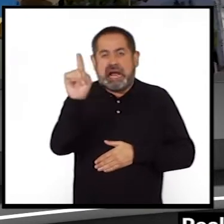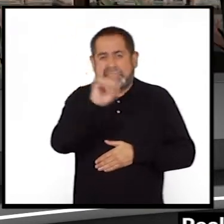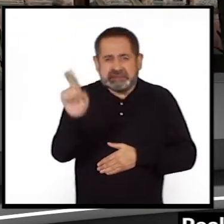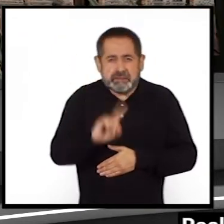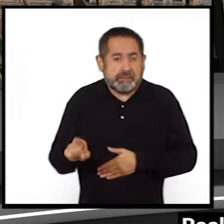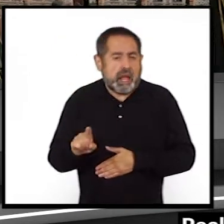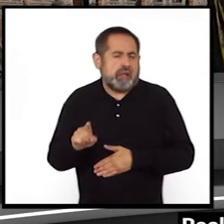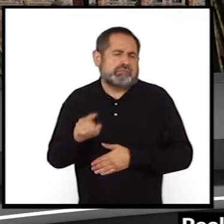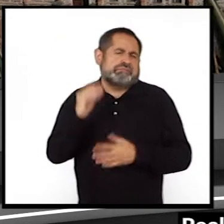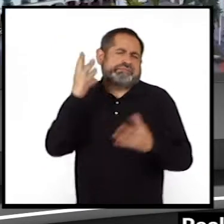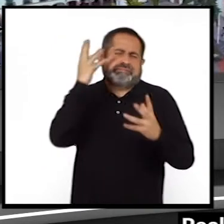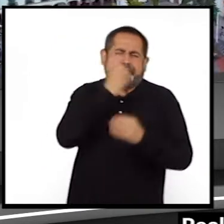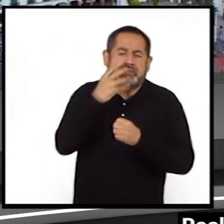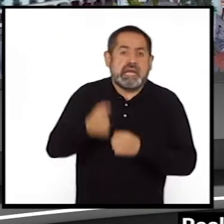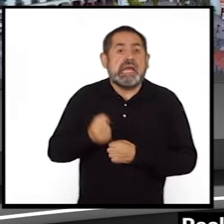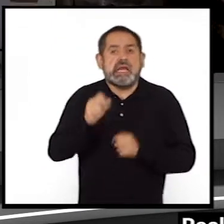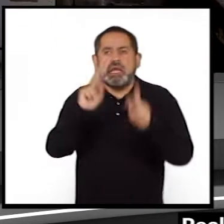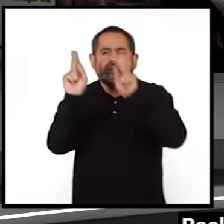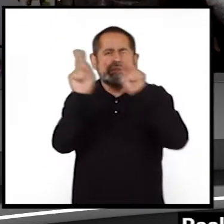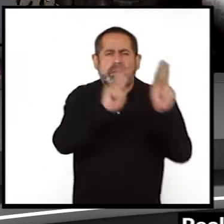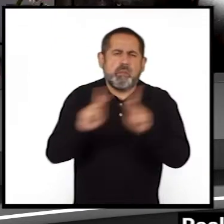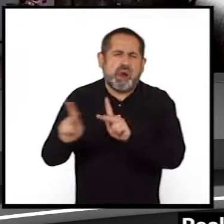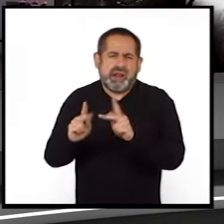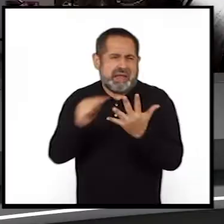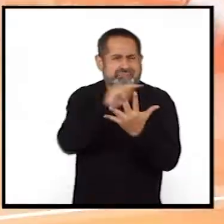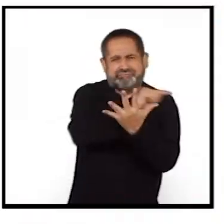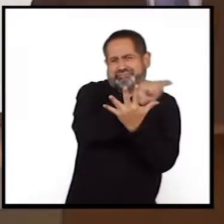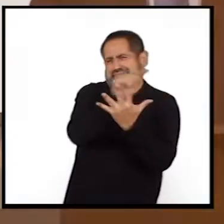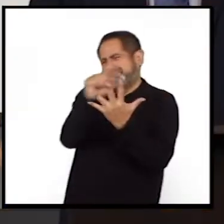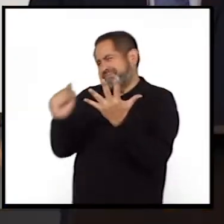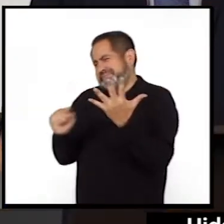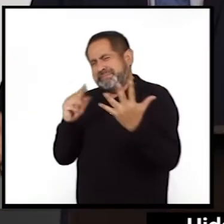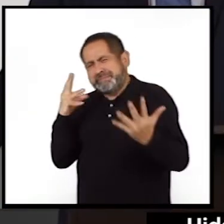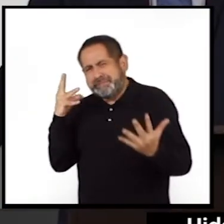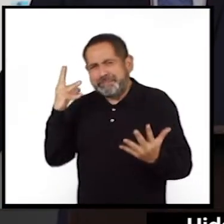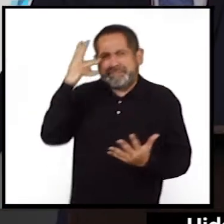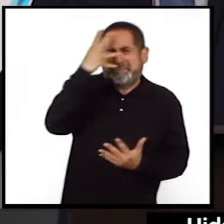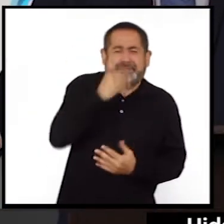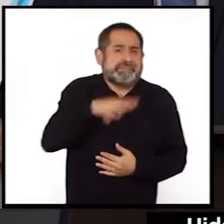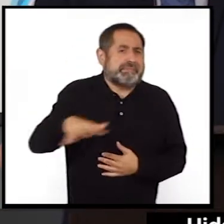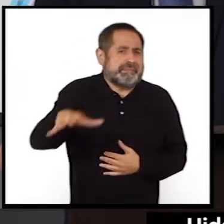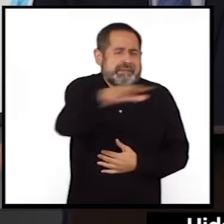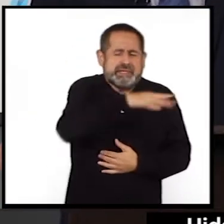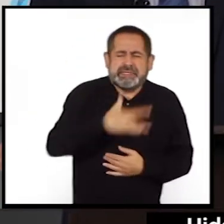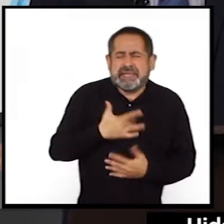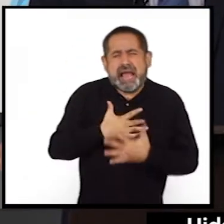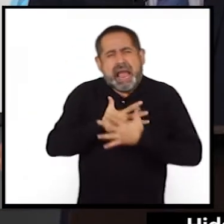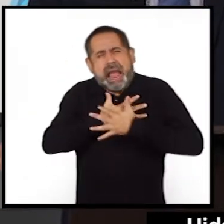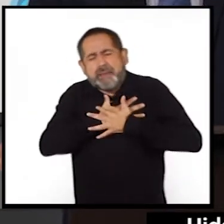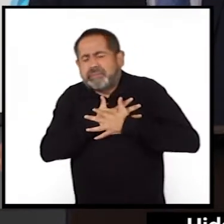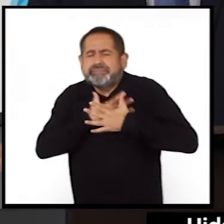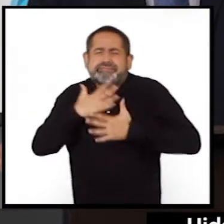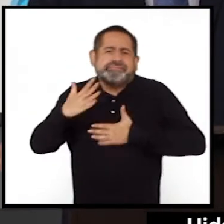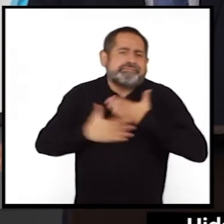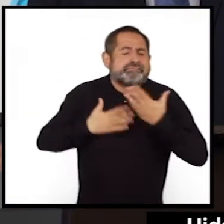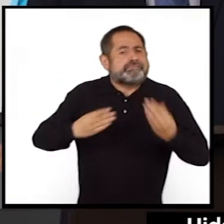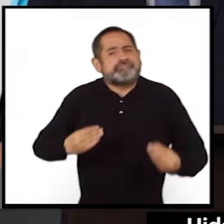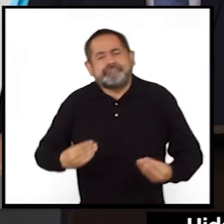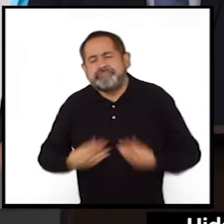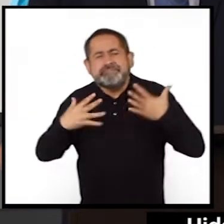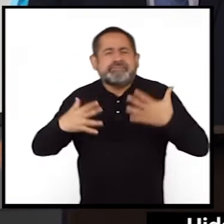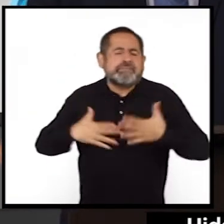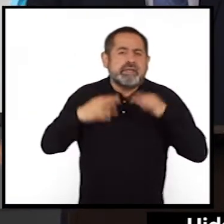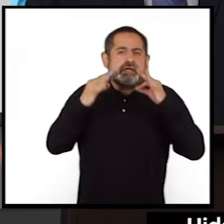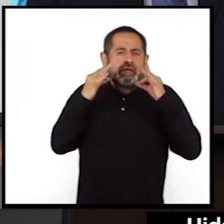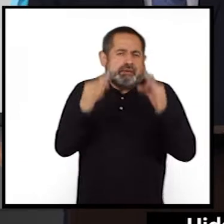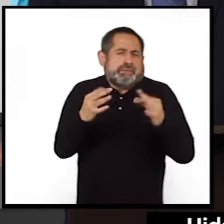Zimapán y la última de nuestras joyas, Zempoala. Hidalgo es magia, es sabor, es alegría,